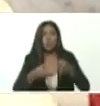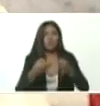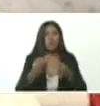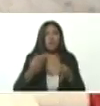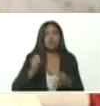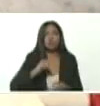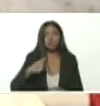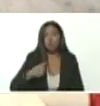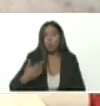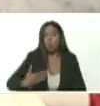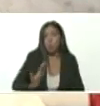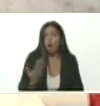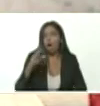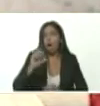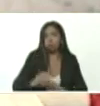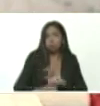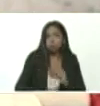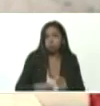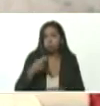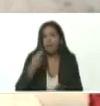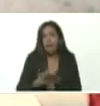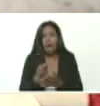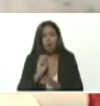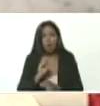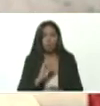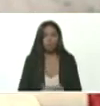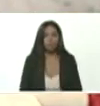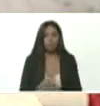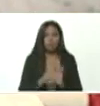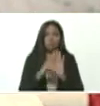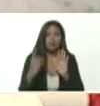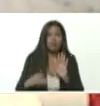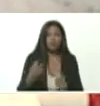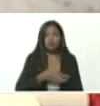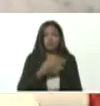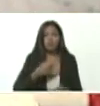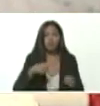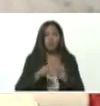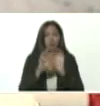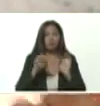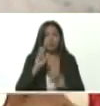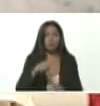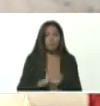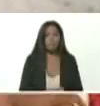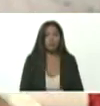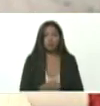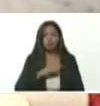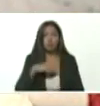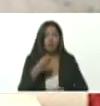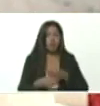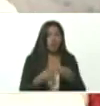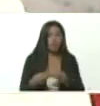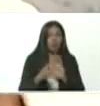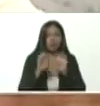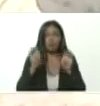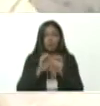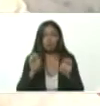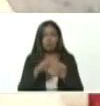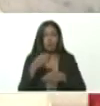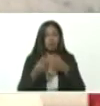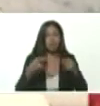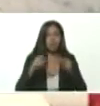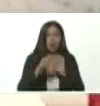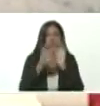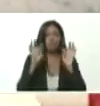justificar quién puede y quién no puede. Nosotros decimos que es un derecho social, porque lo que hagamos en educación o dejemos de hacer afecta a toda